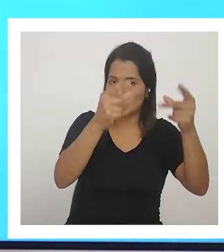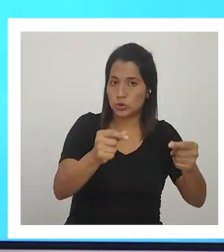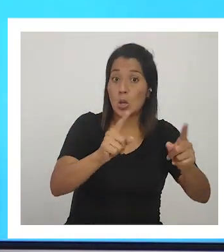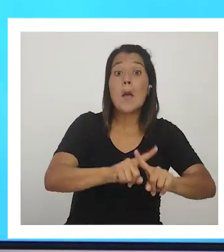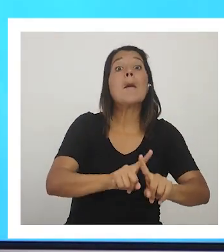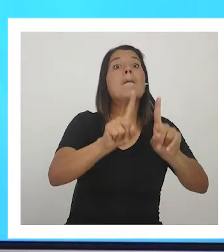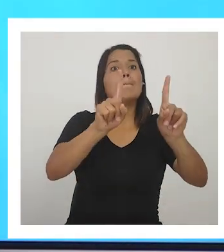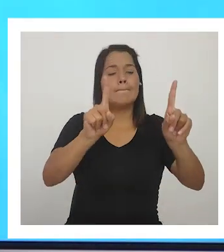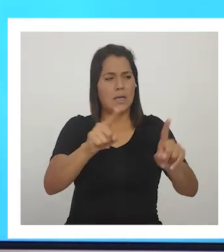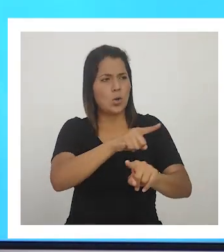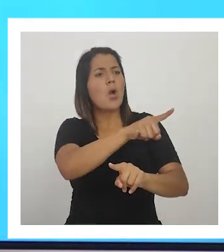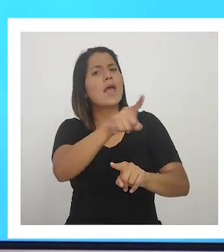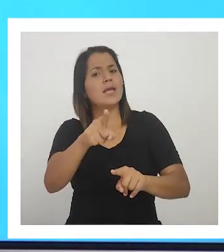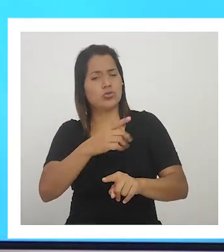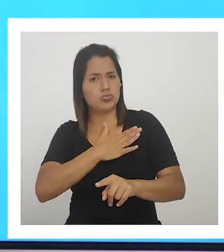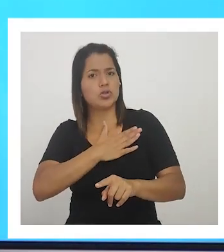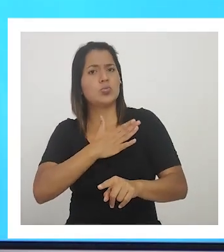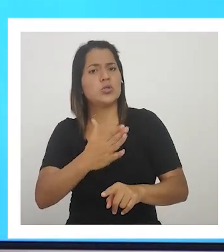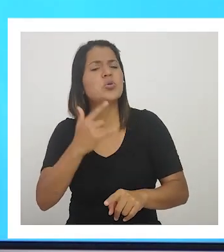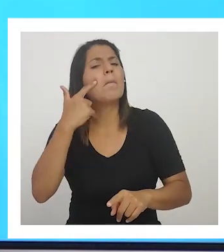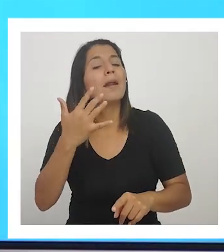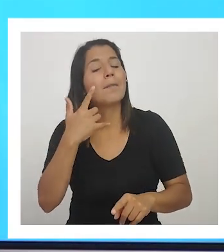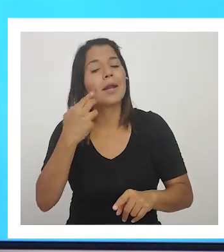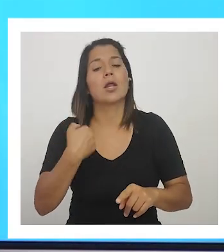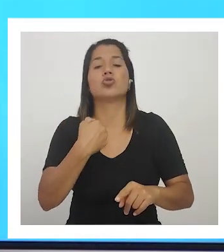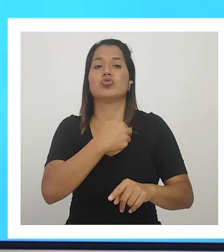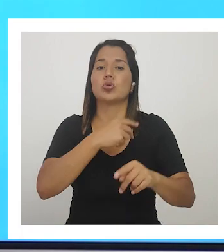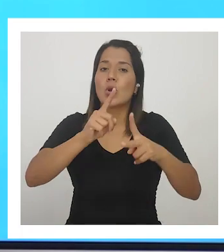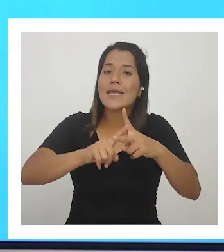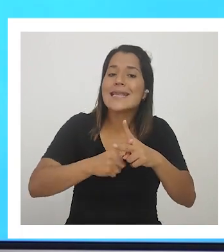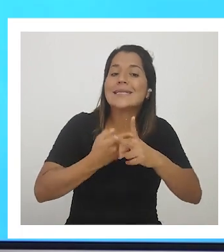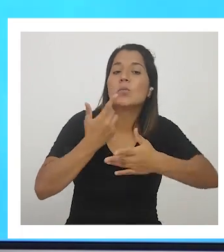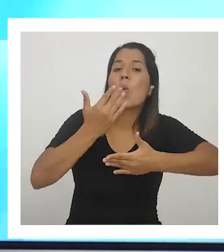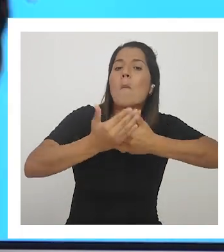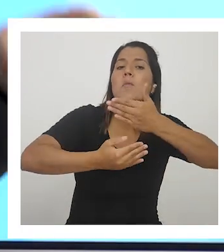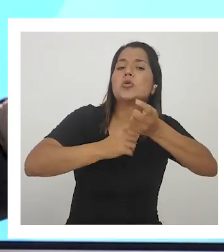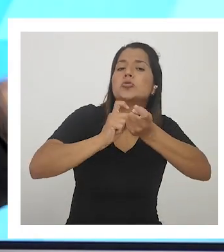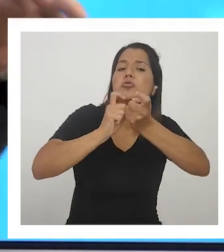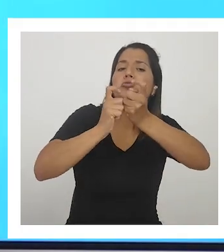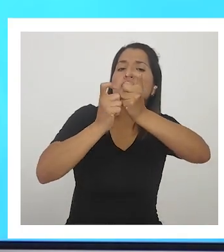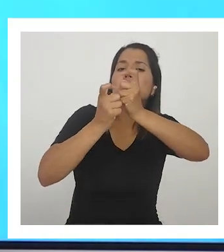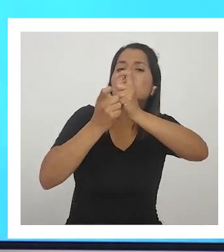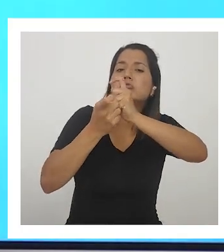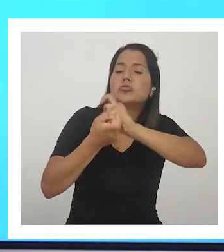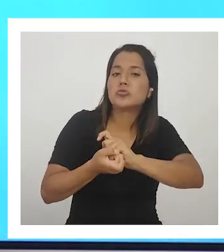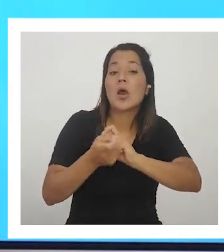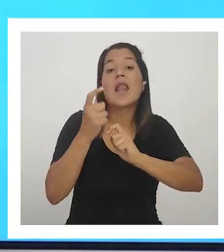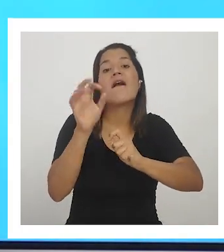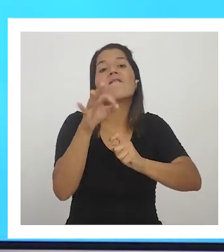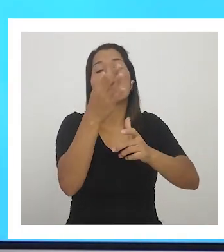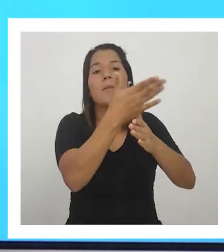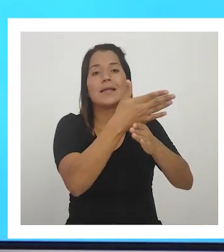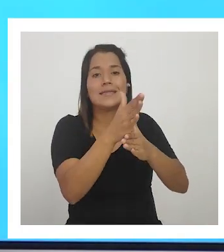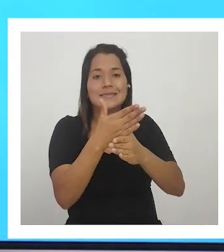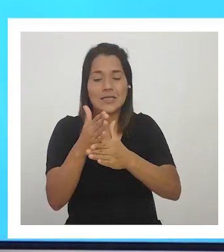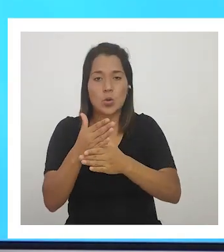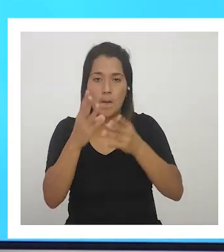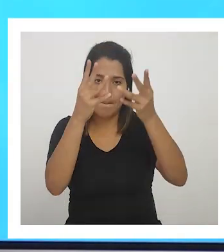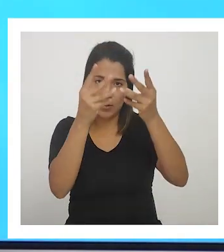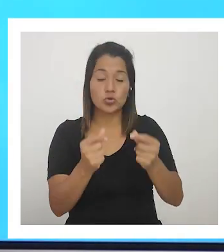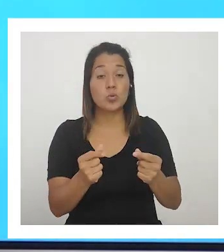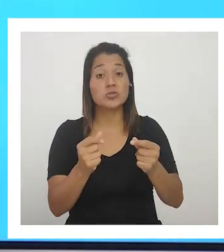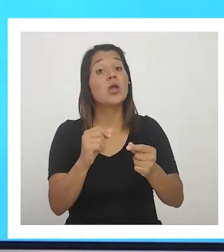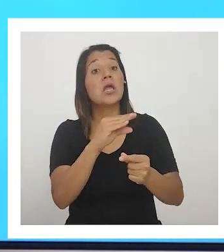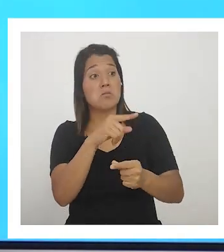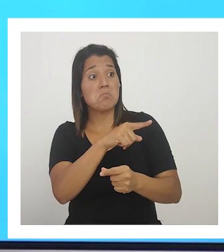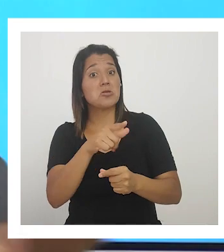disposición para que nosotros iniciemos este proceso que, como le digo, sería un seguimiento a los fondos del sistema y que hay una gran disposición y